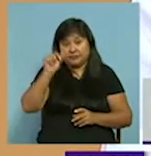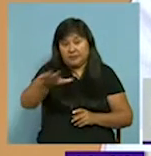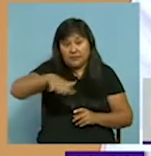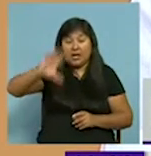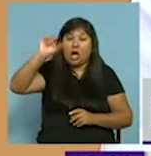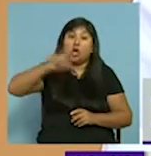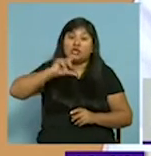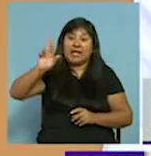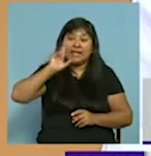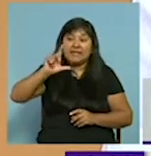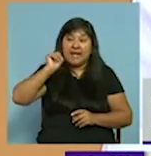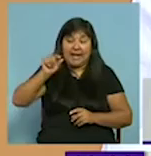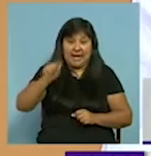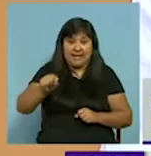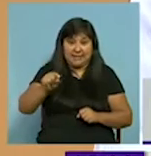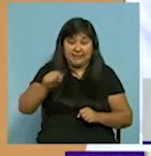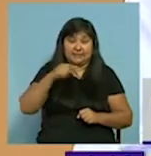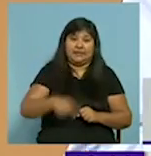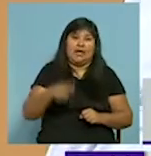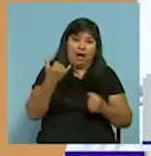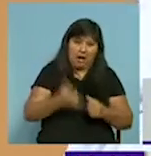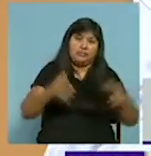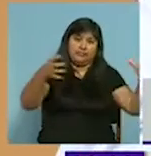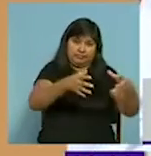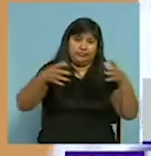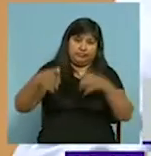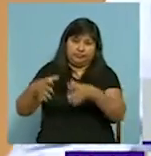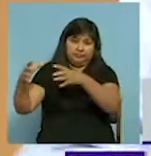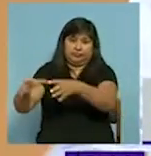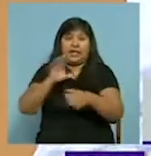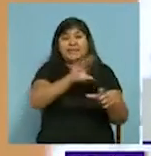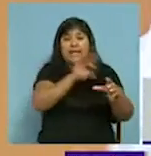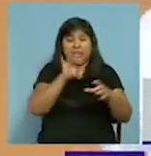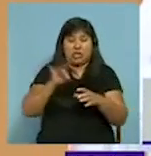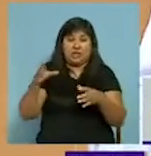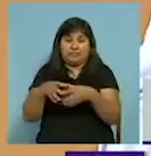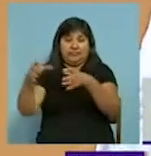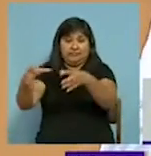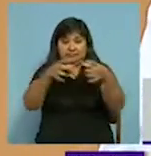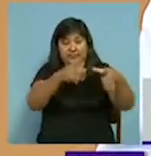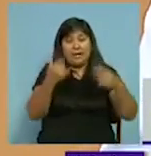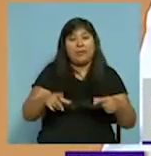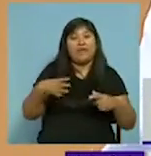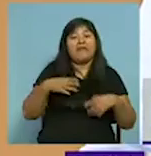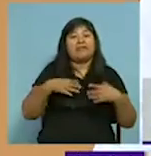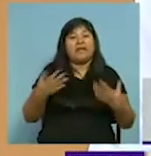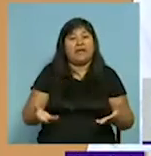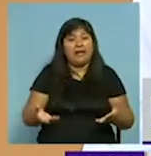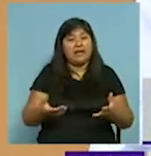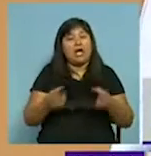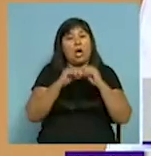menores como mayor pero por determinadas situaciones no podían terminar de concretar